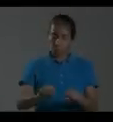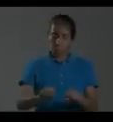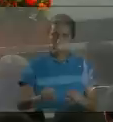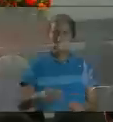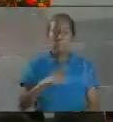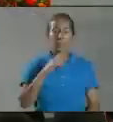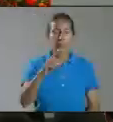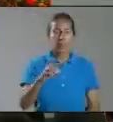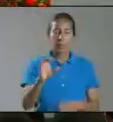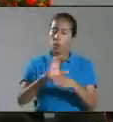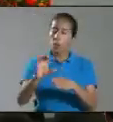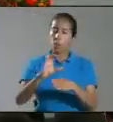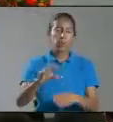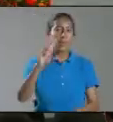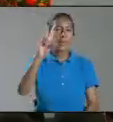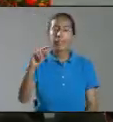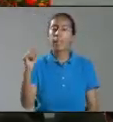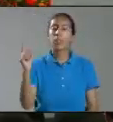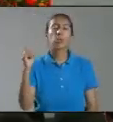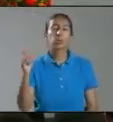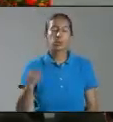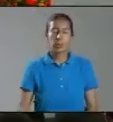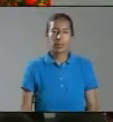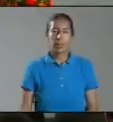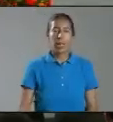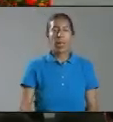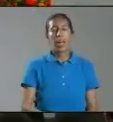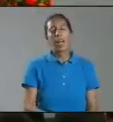no podemos decir cosas que no son. A veces se nos va el gozo,